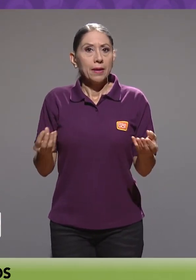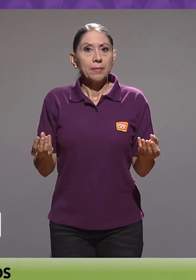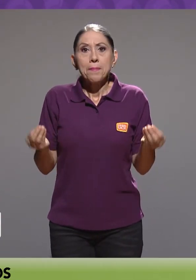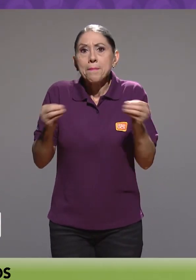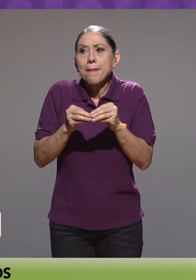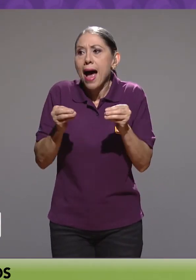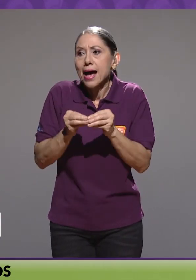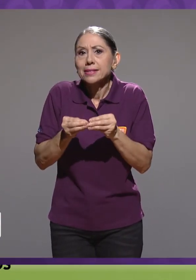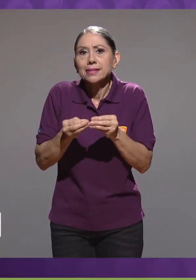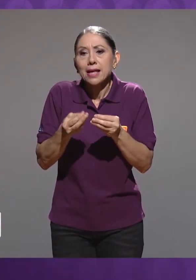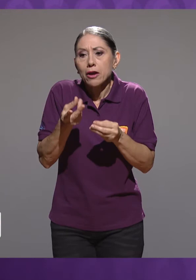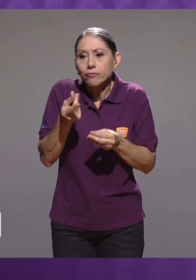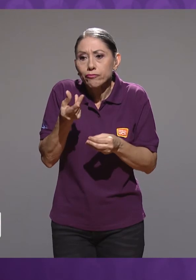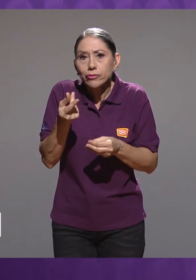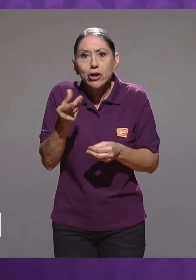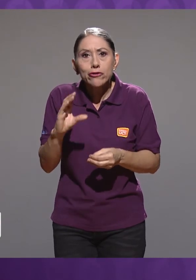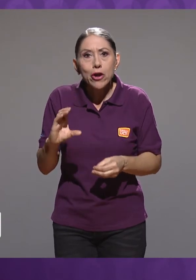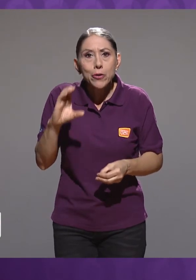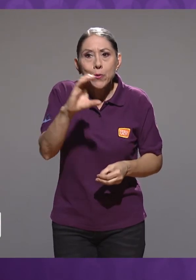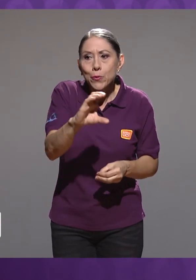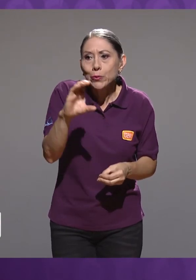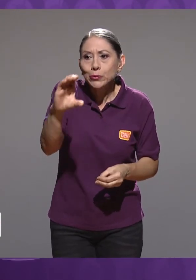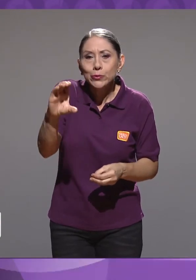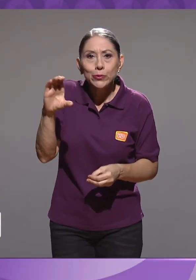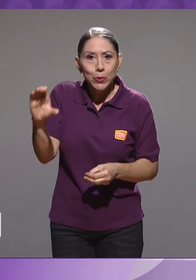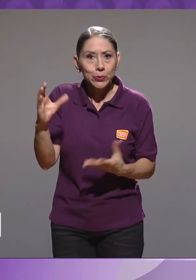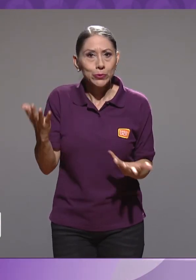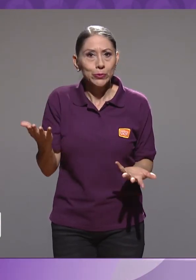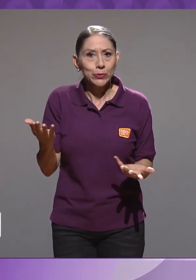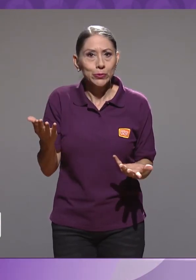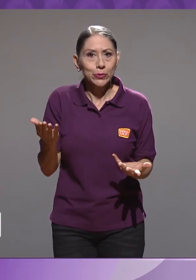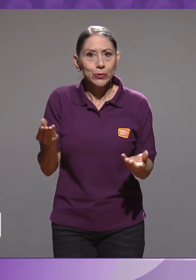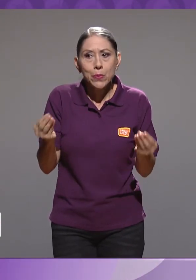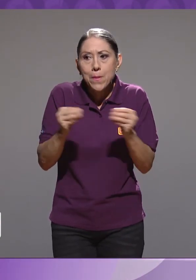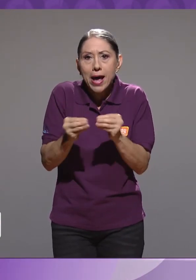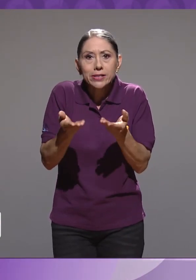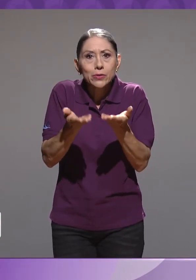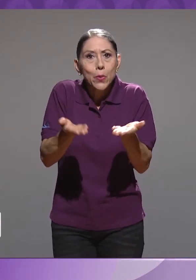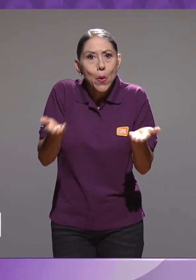más recursos para que tengamos más